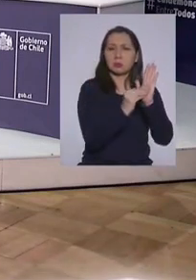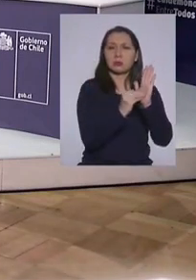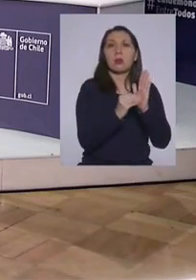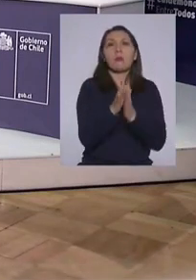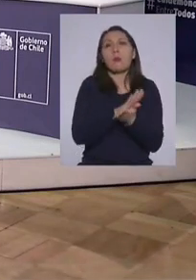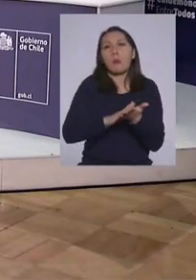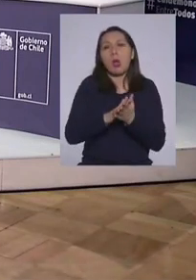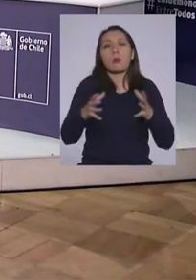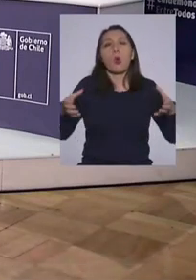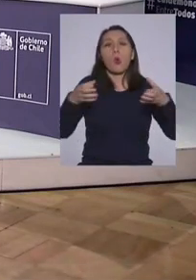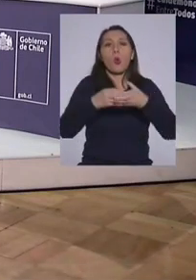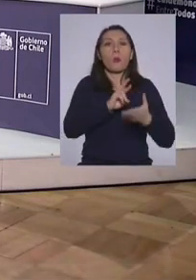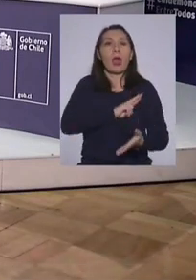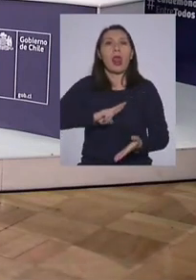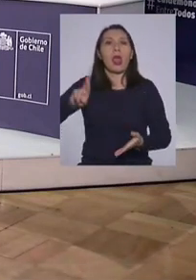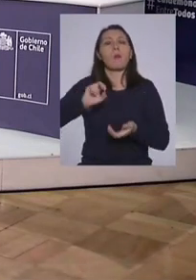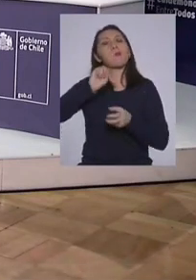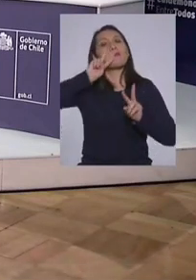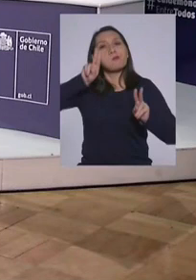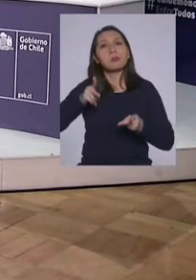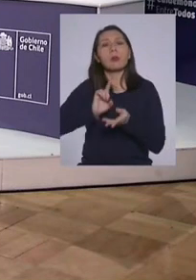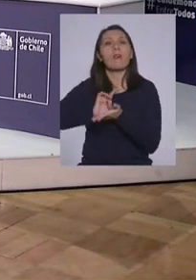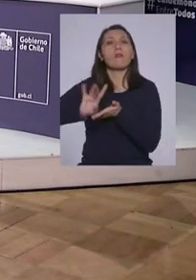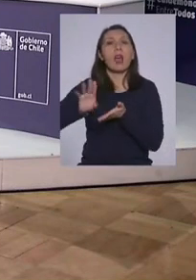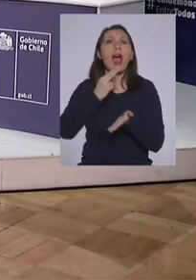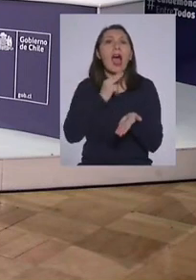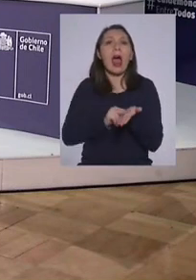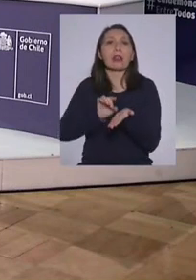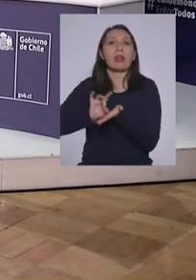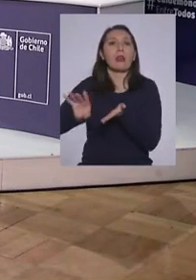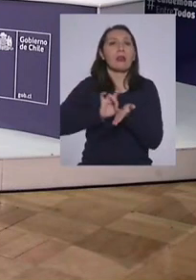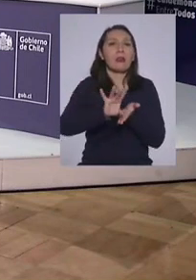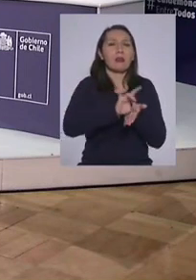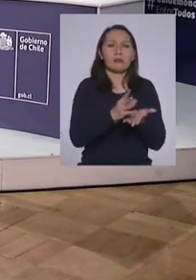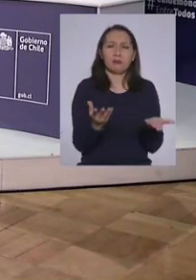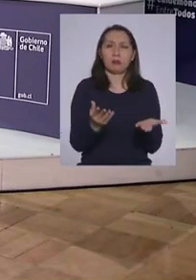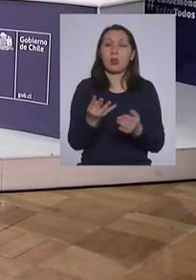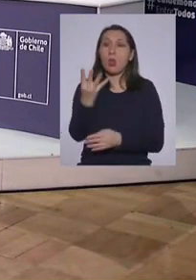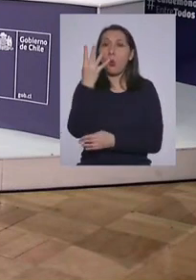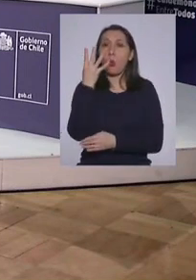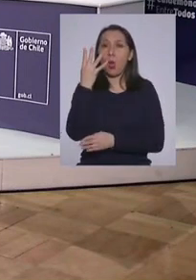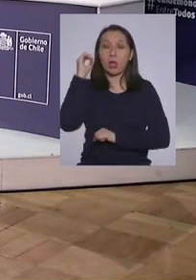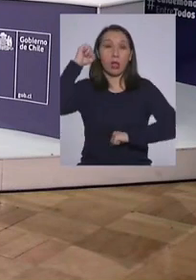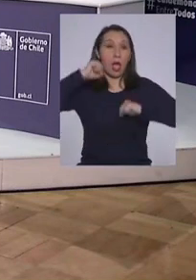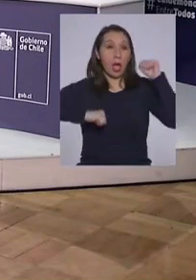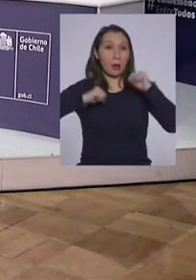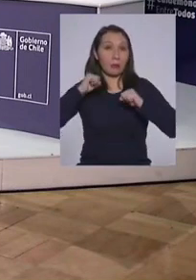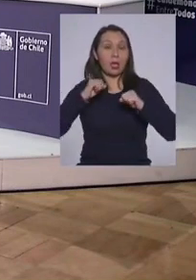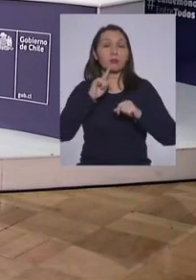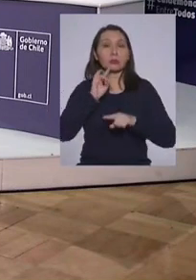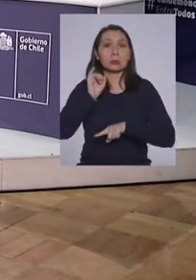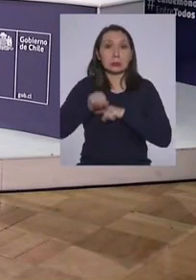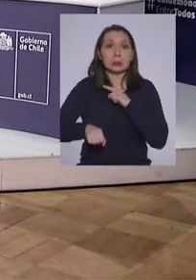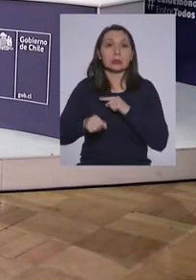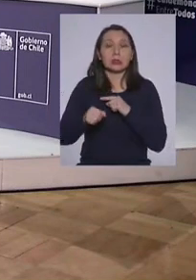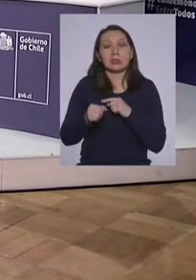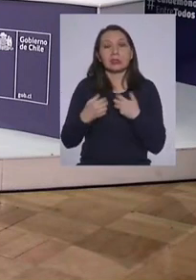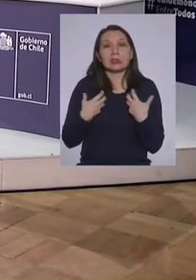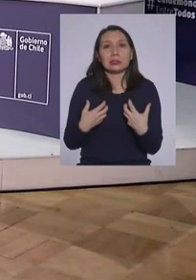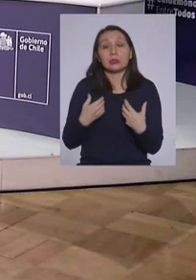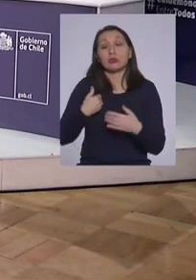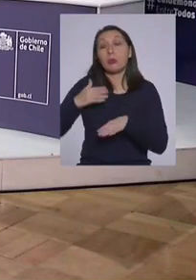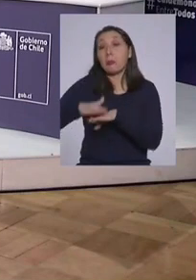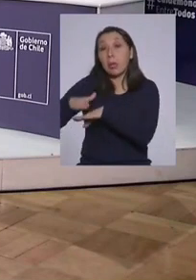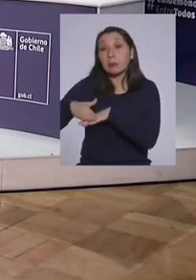grupos religiosos que aparecen como repartidores de correos. Pero también, según informa CIPER, hay 4 empresas que admitieron a este medio que los